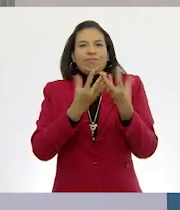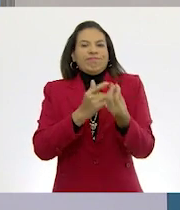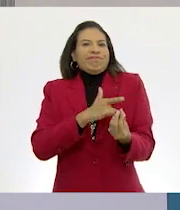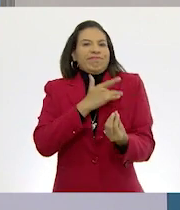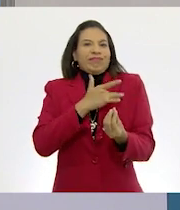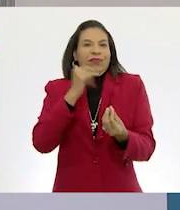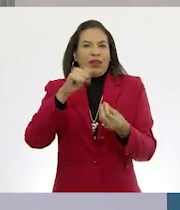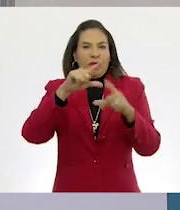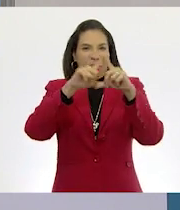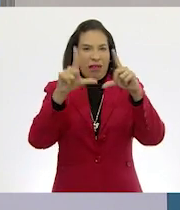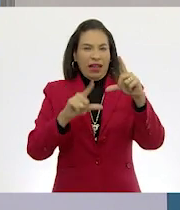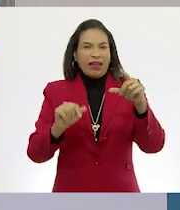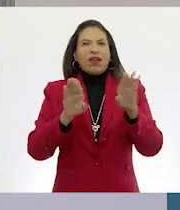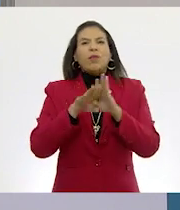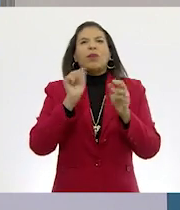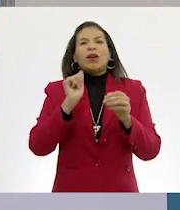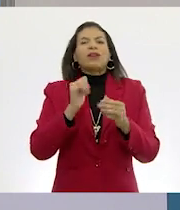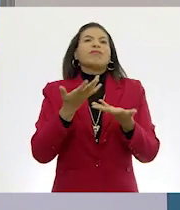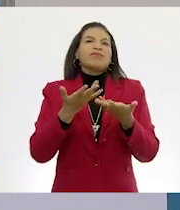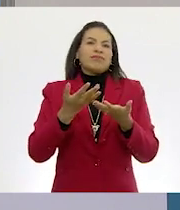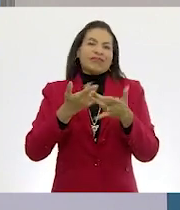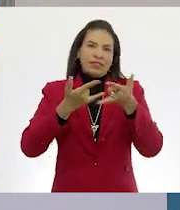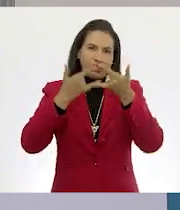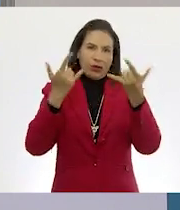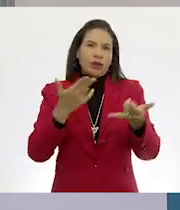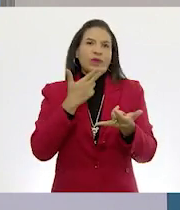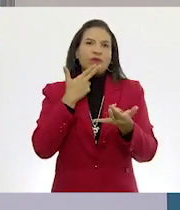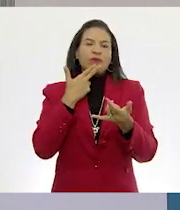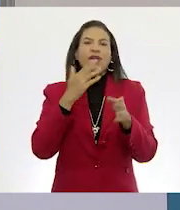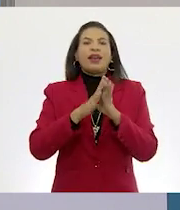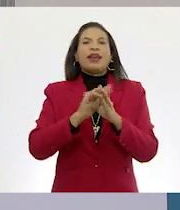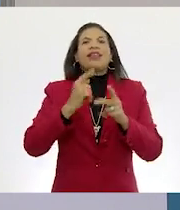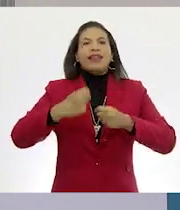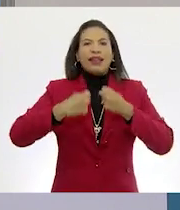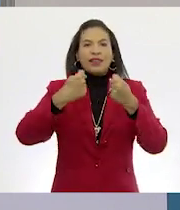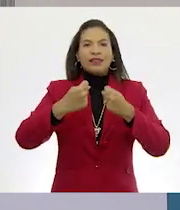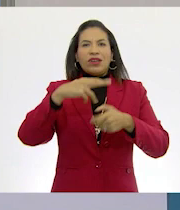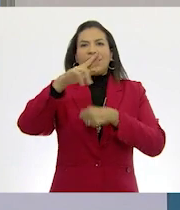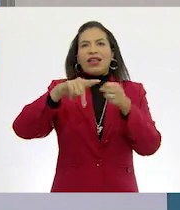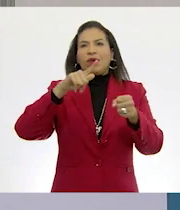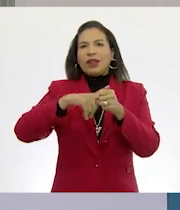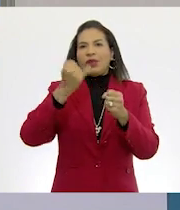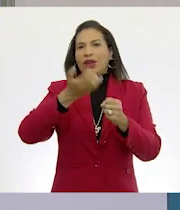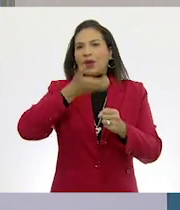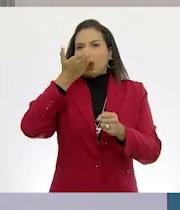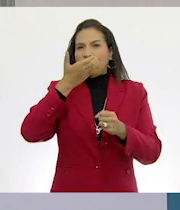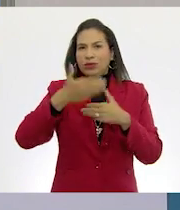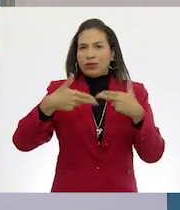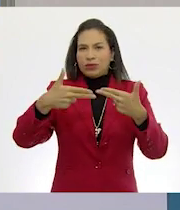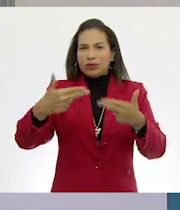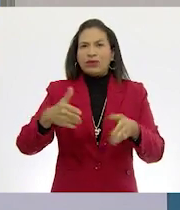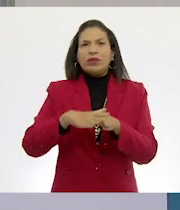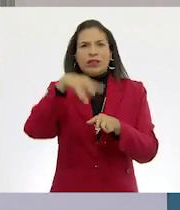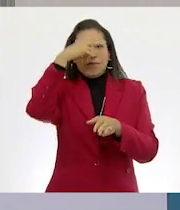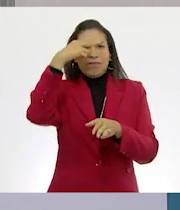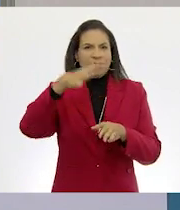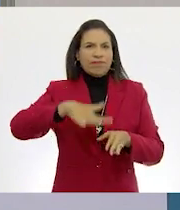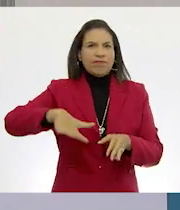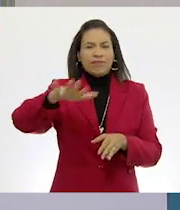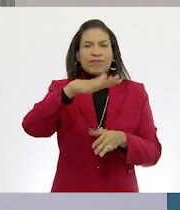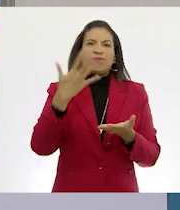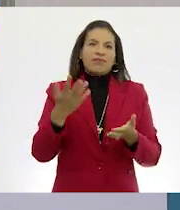país, rescatando la historia, las tradiciones, la naturaleza y las costumbres. Y es que los mexicanos